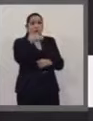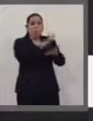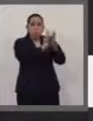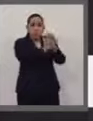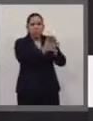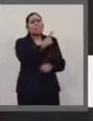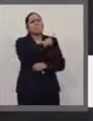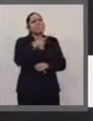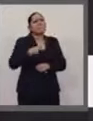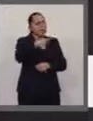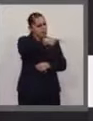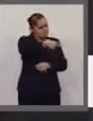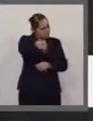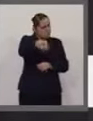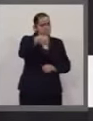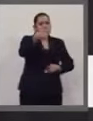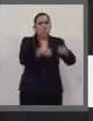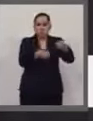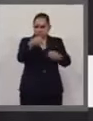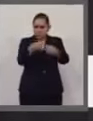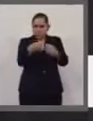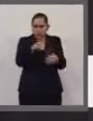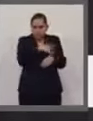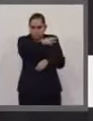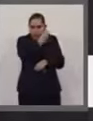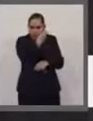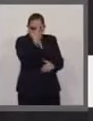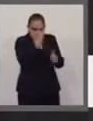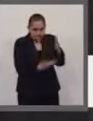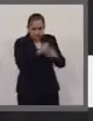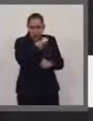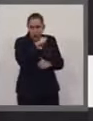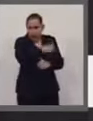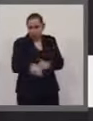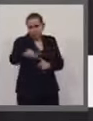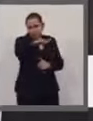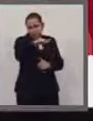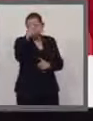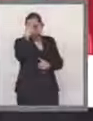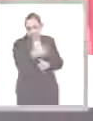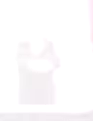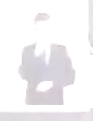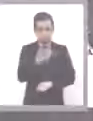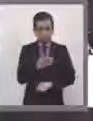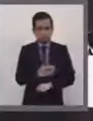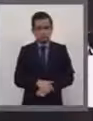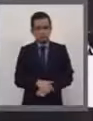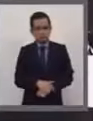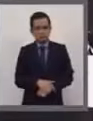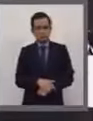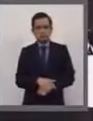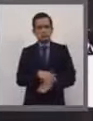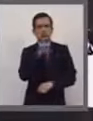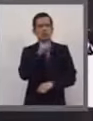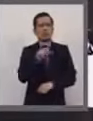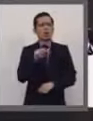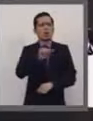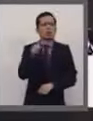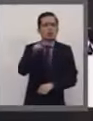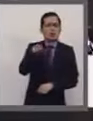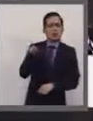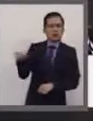justicia por sus actos en contra de los intereses del pueblo. Muchas gracias, diputada presidenta. Adelante. A los comentarios que